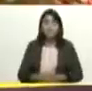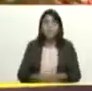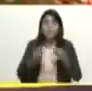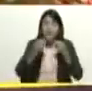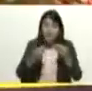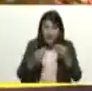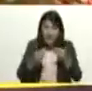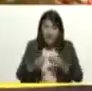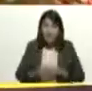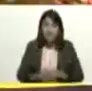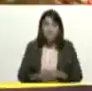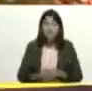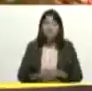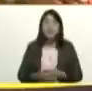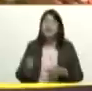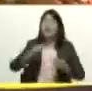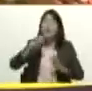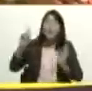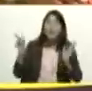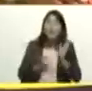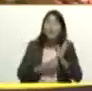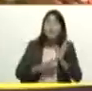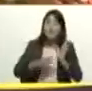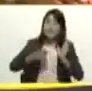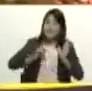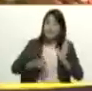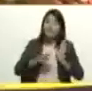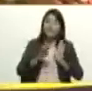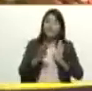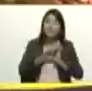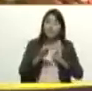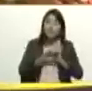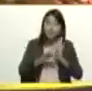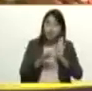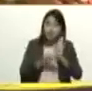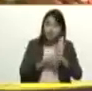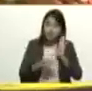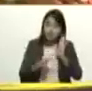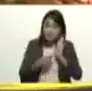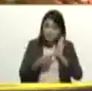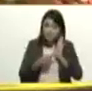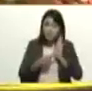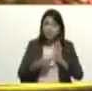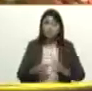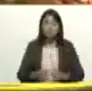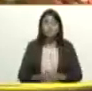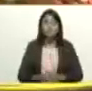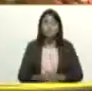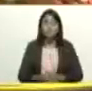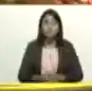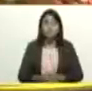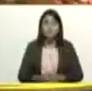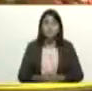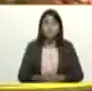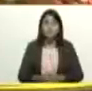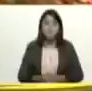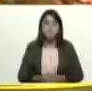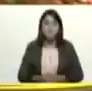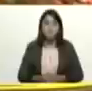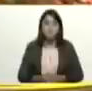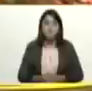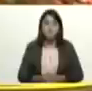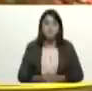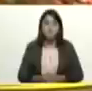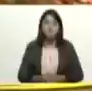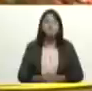para garantizar el cumplimiento de sus deberes, para garantizar el cumplimiento de sus funciones y